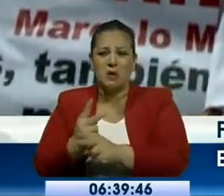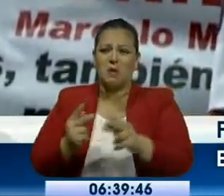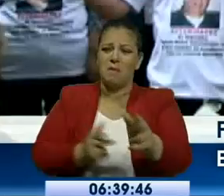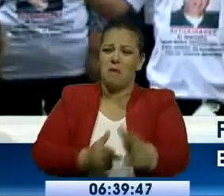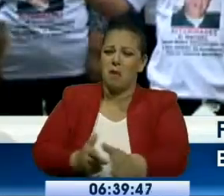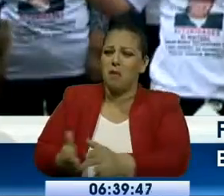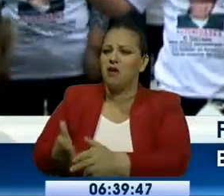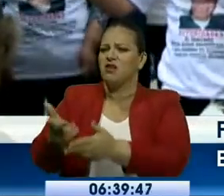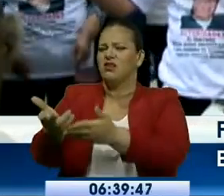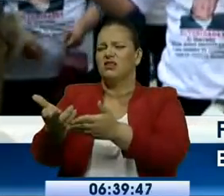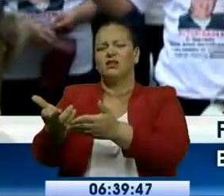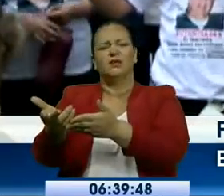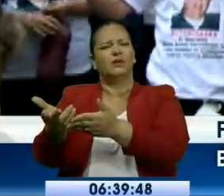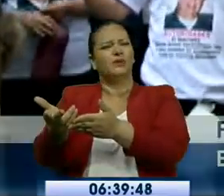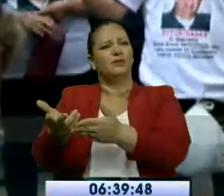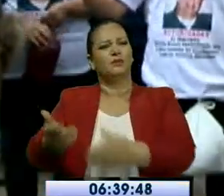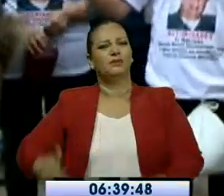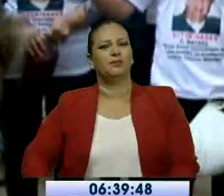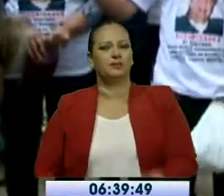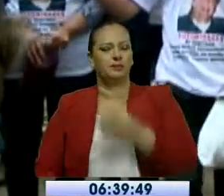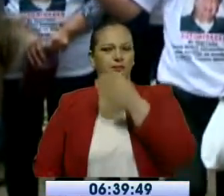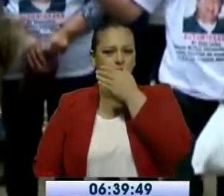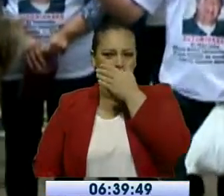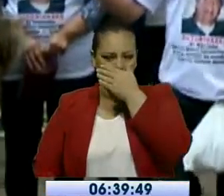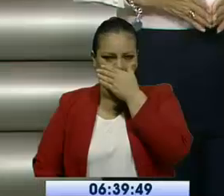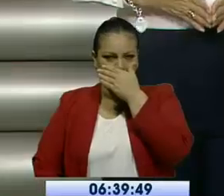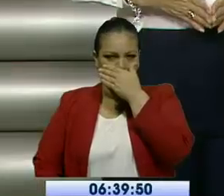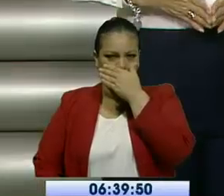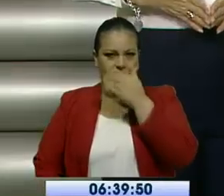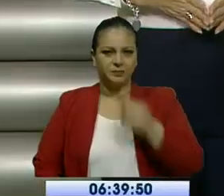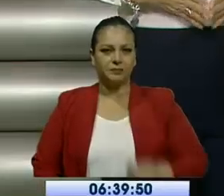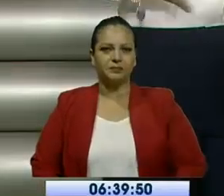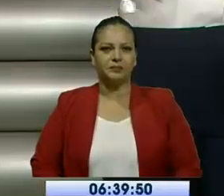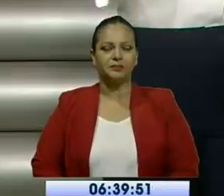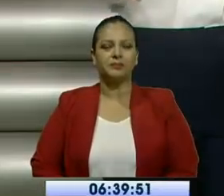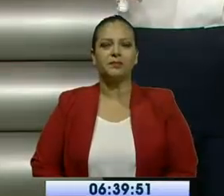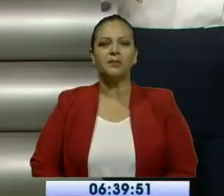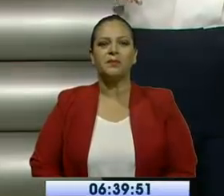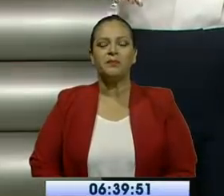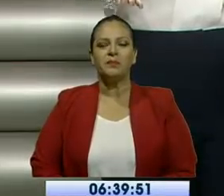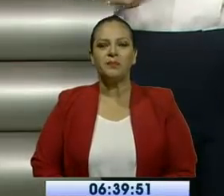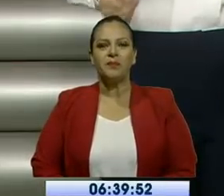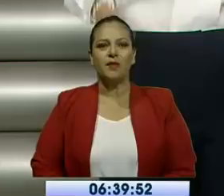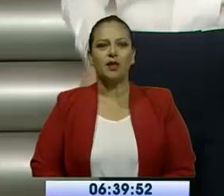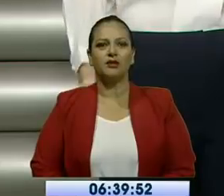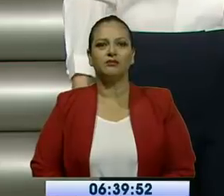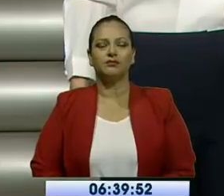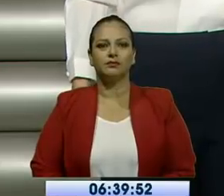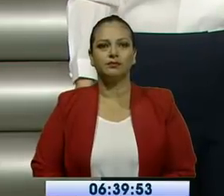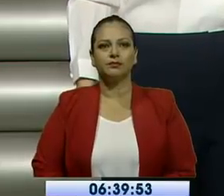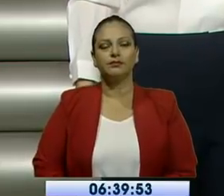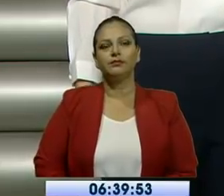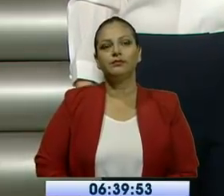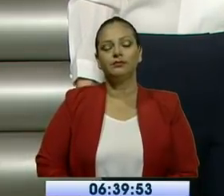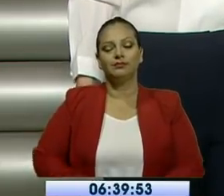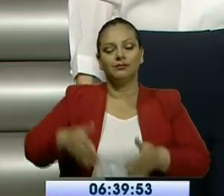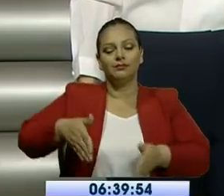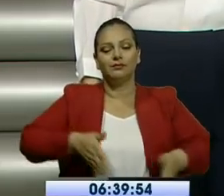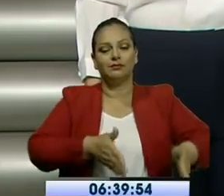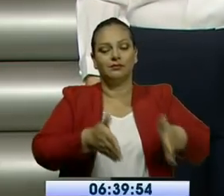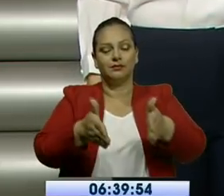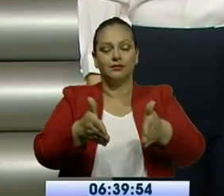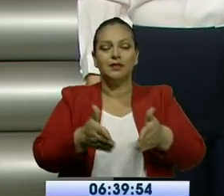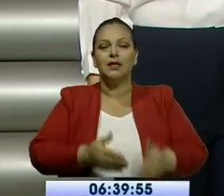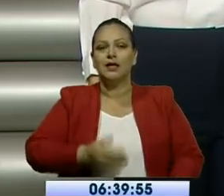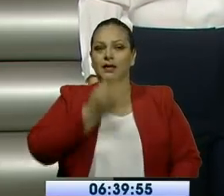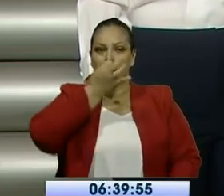pronto a su lugar. En Quito, informó Andrea Orbe. Detienen al presunto hombre de confianza de alias